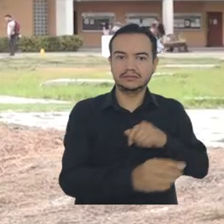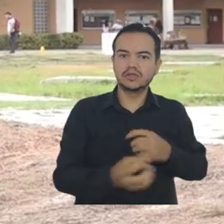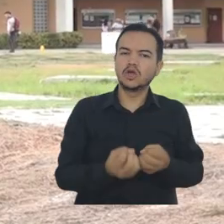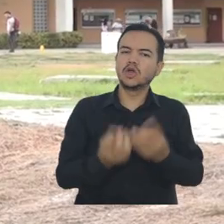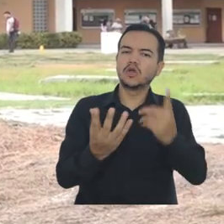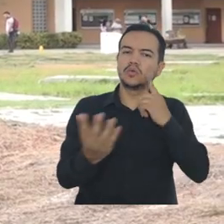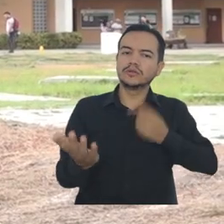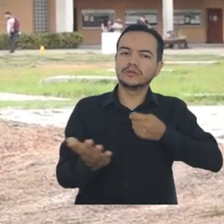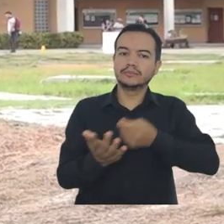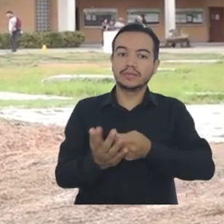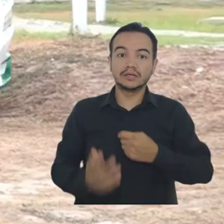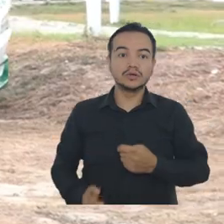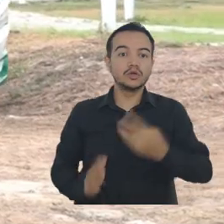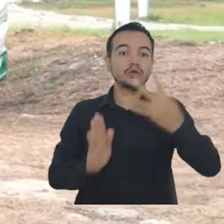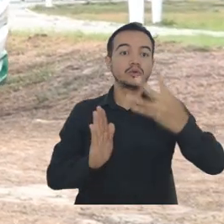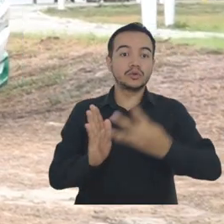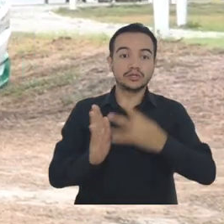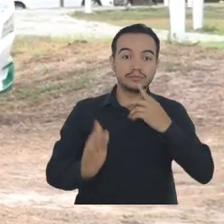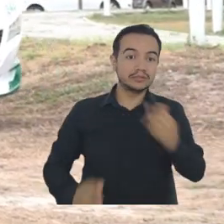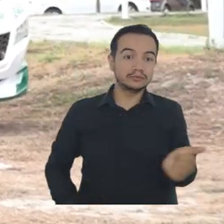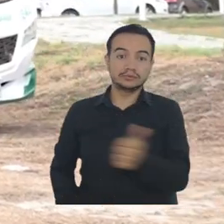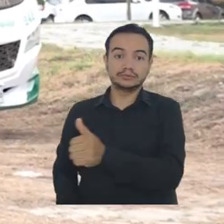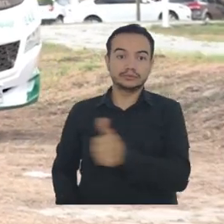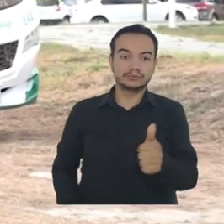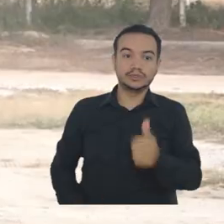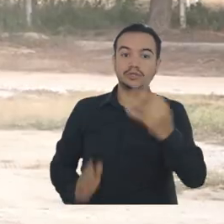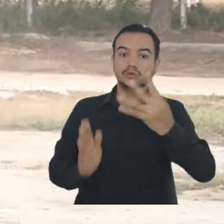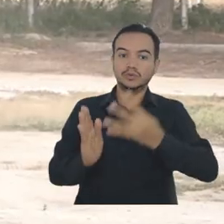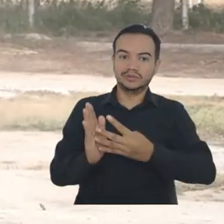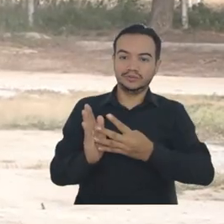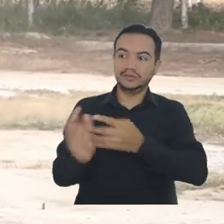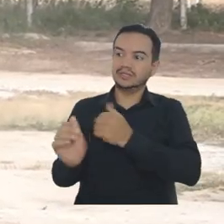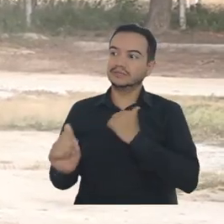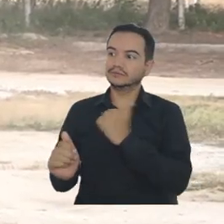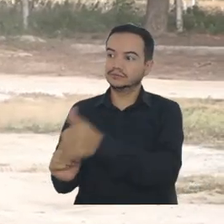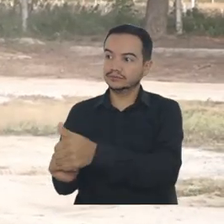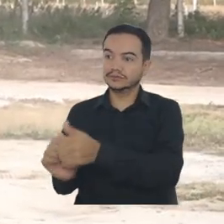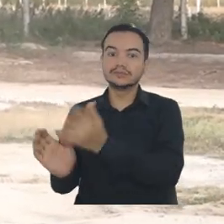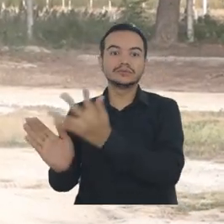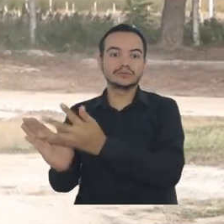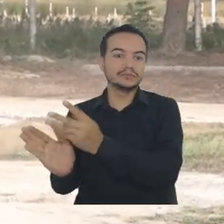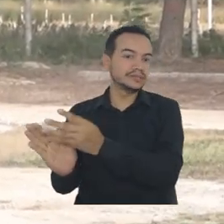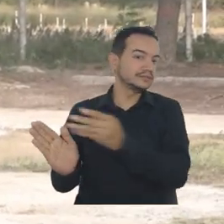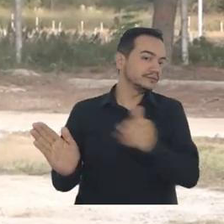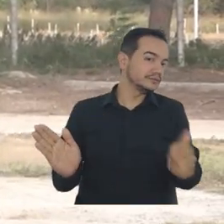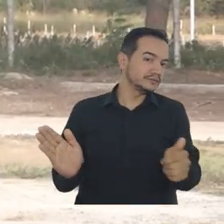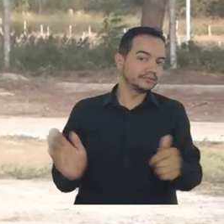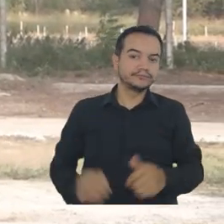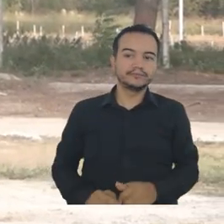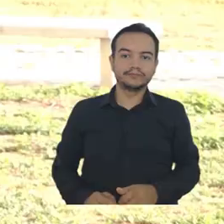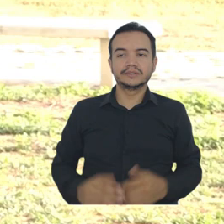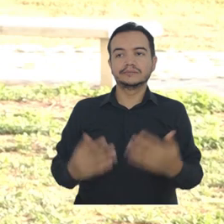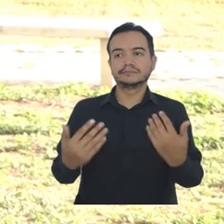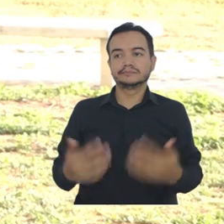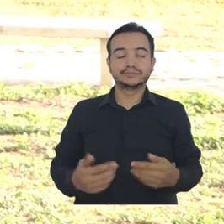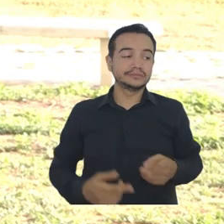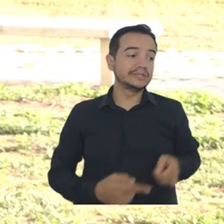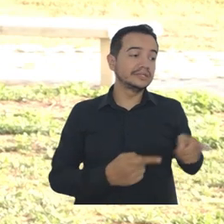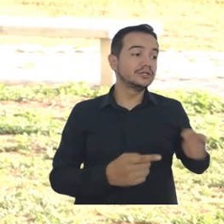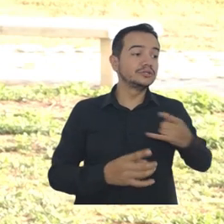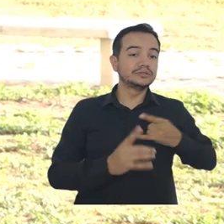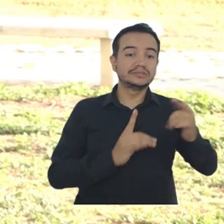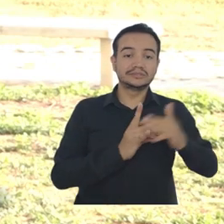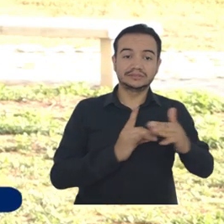Bienestar Universitario. La tarifa diferencial establecida es de 4,000 pesos por trayecto. En agradecimiento a esta empresa